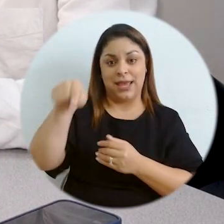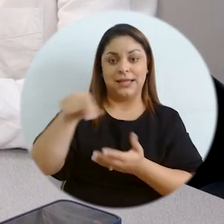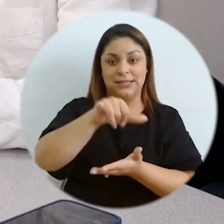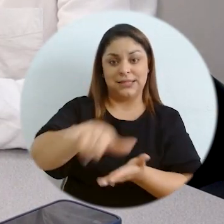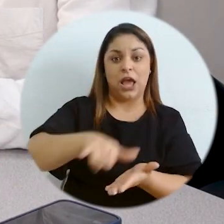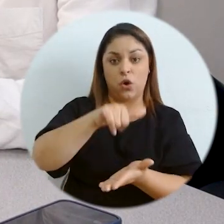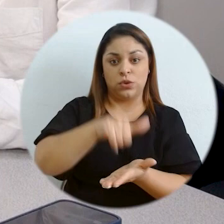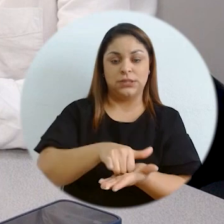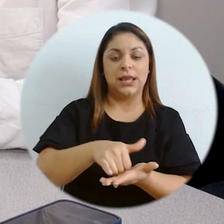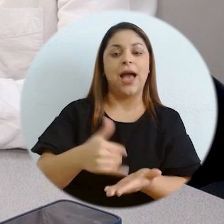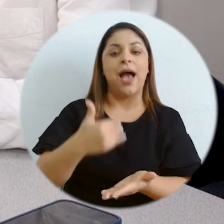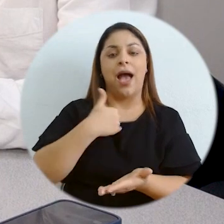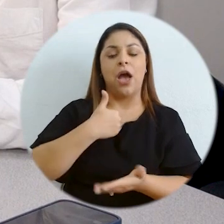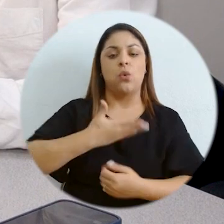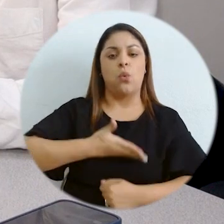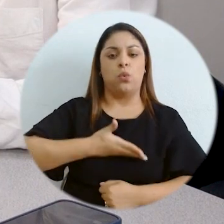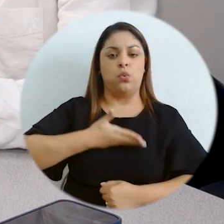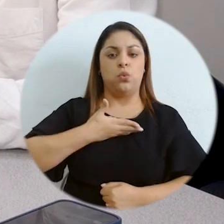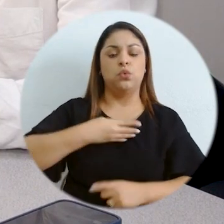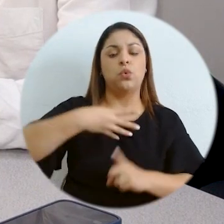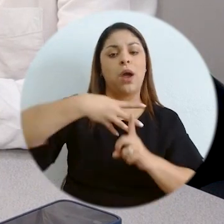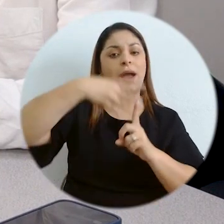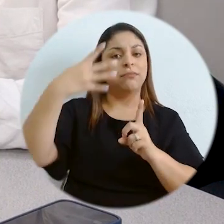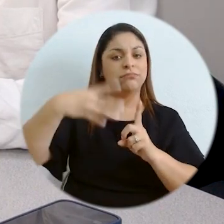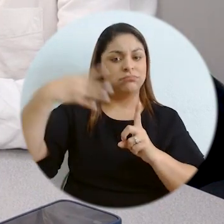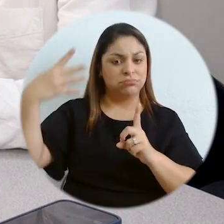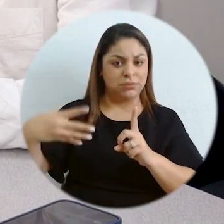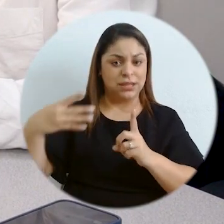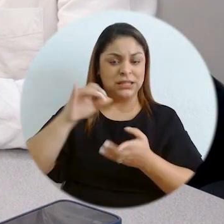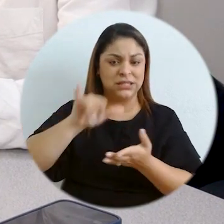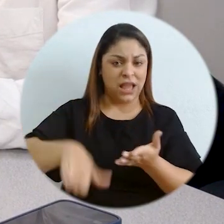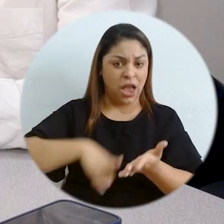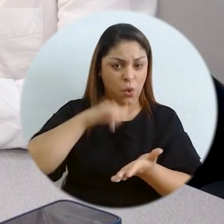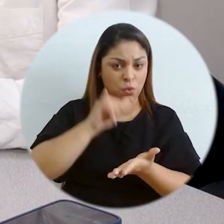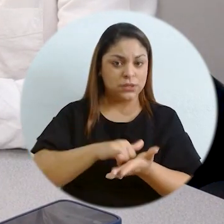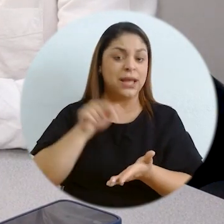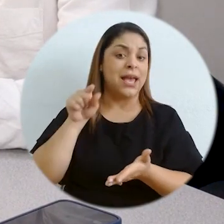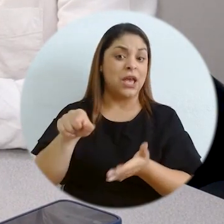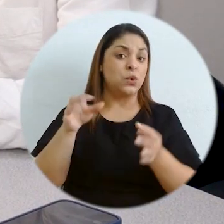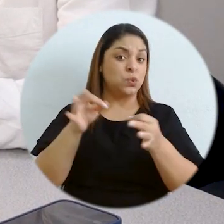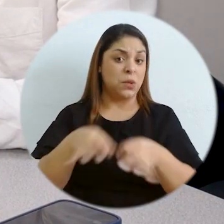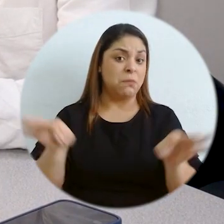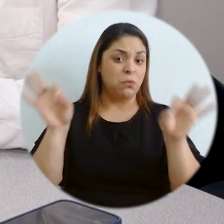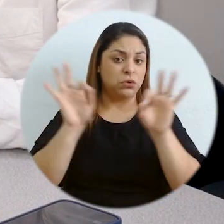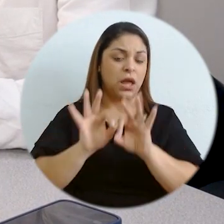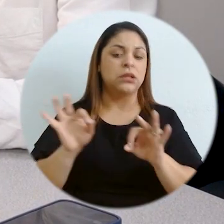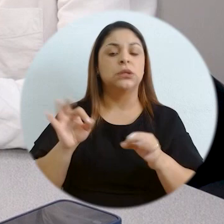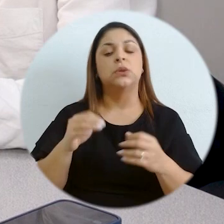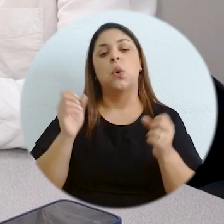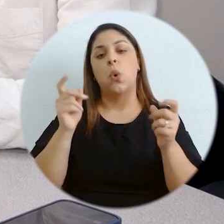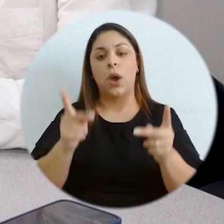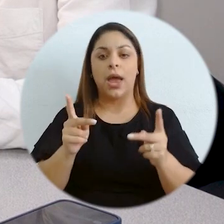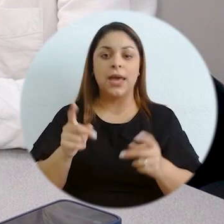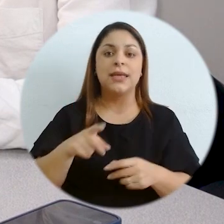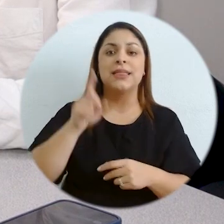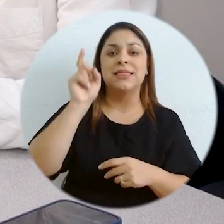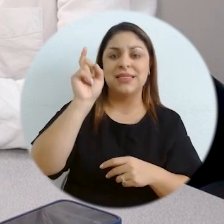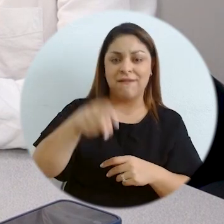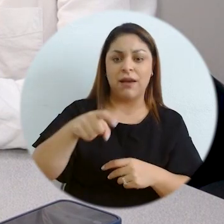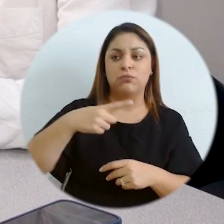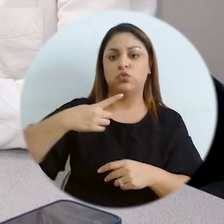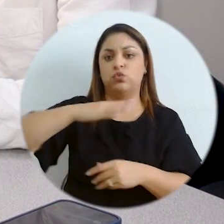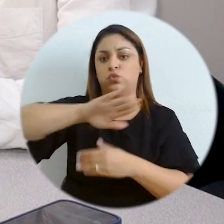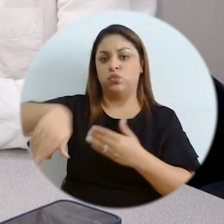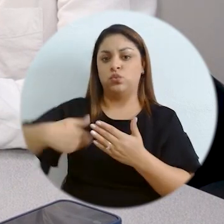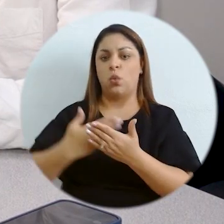LGTBI en San José. Y estas cuestiones tan importantes, ¿no? Es verdad que todos tenemos que estar vigilantes para que no